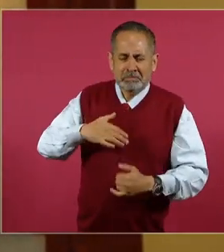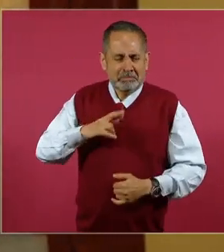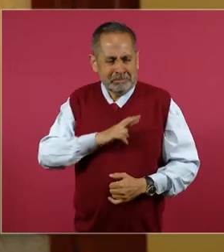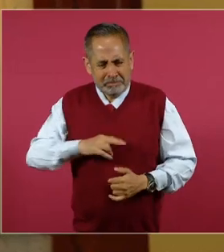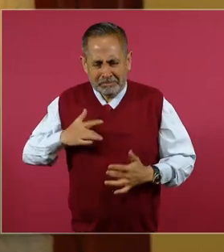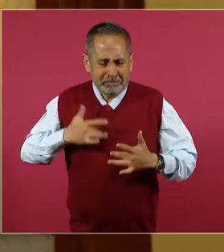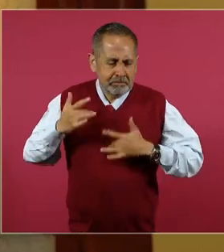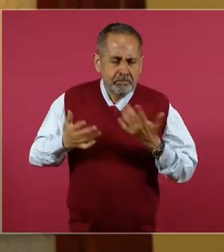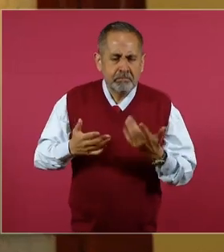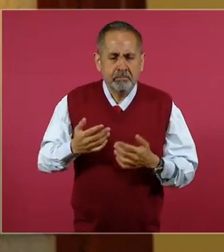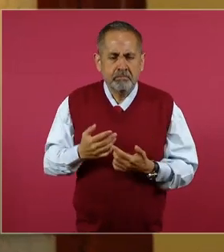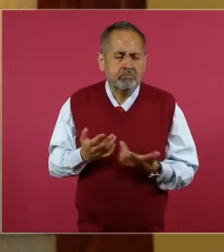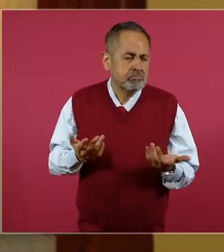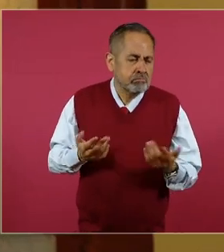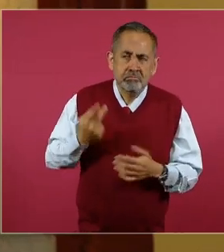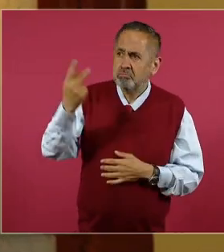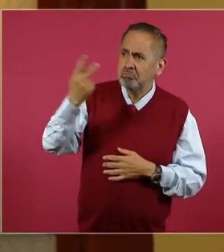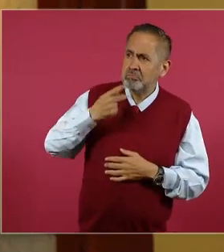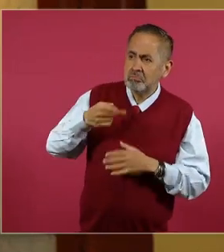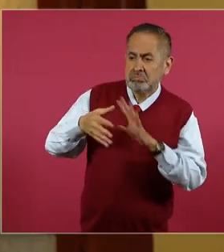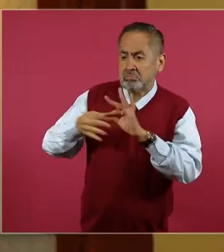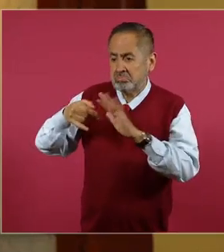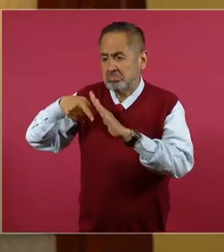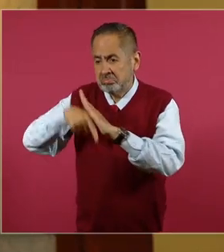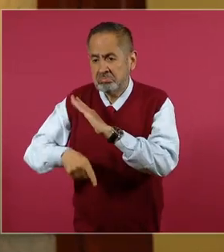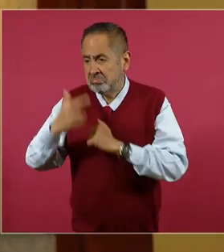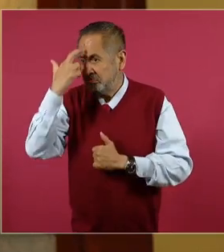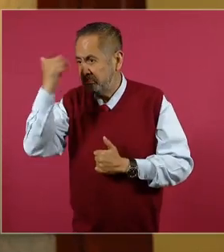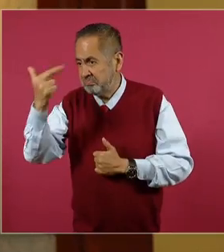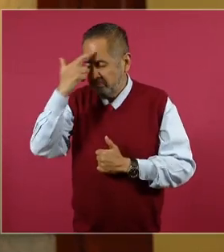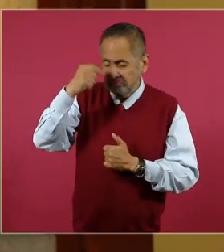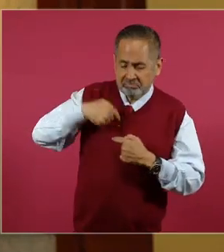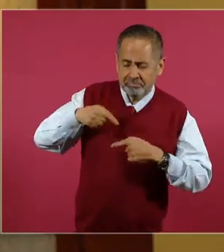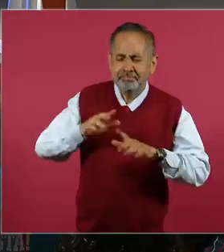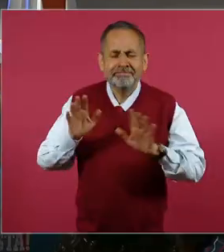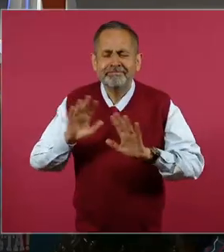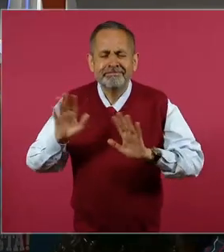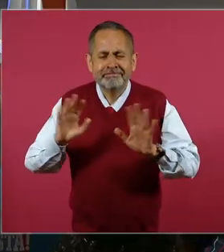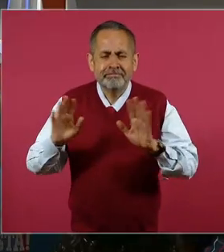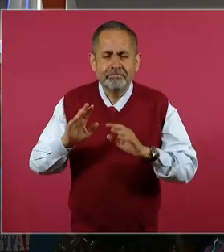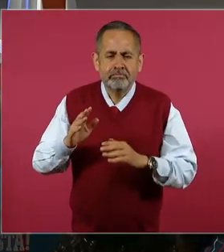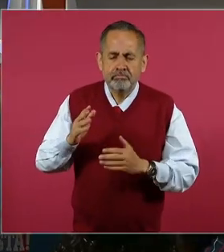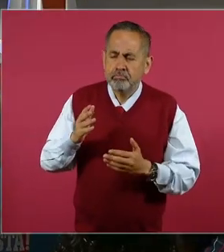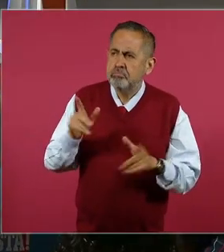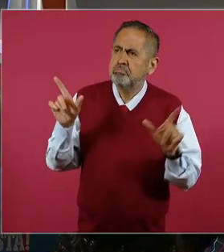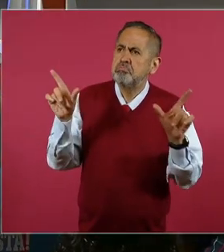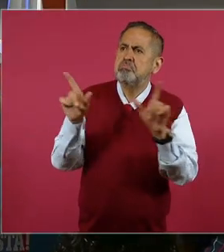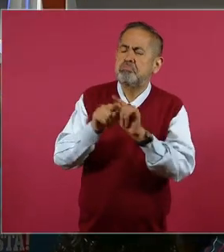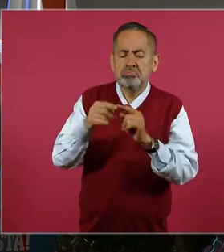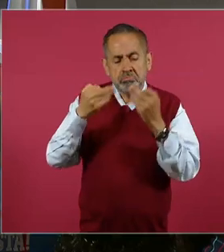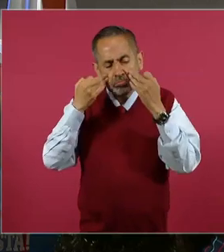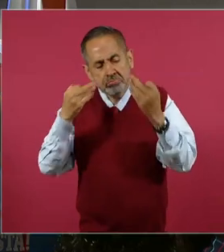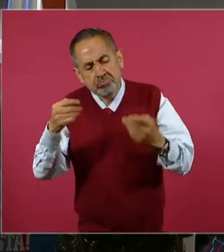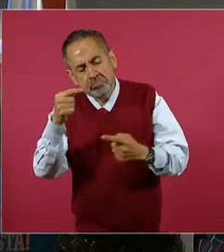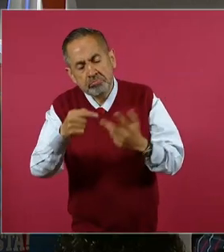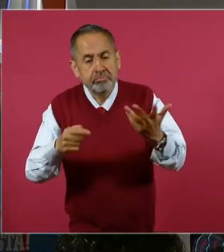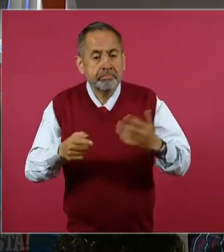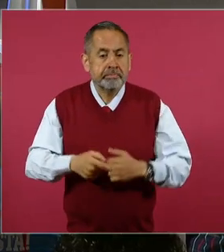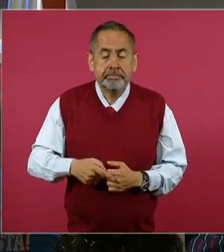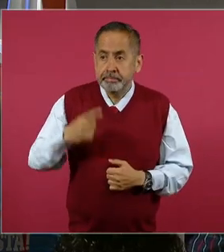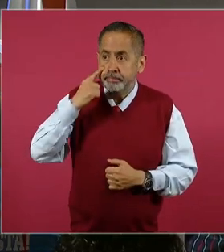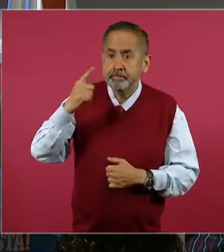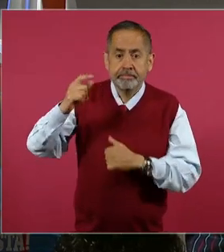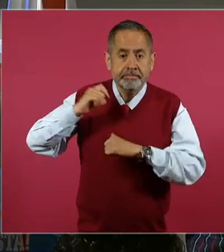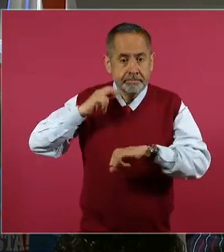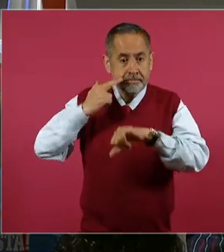Sin afán de ahondar en ellas, Su Majestad, me ciño a los hechos. La incursión encabezada